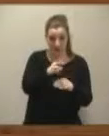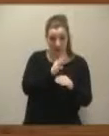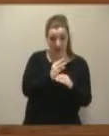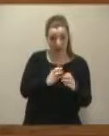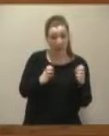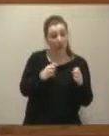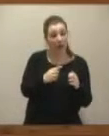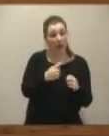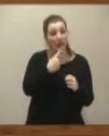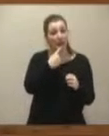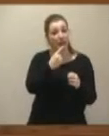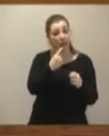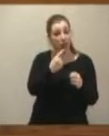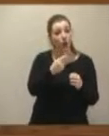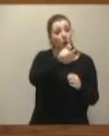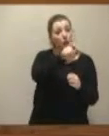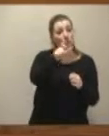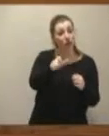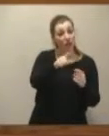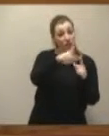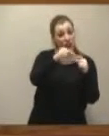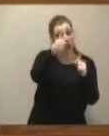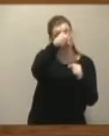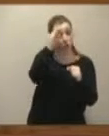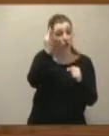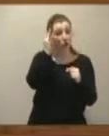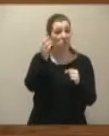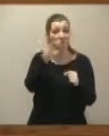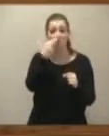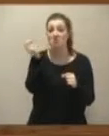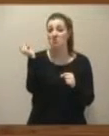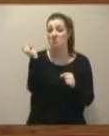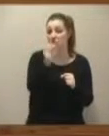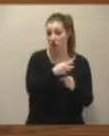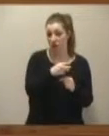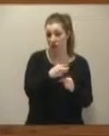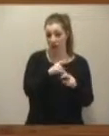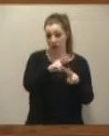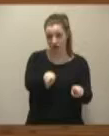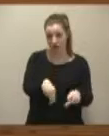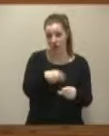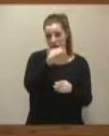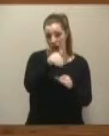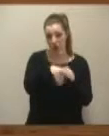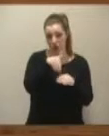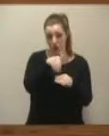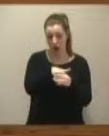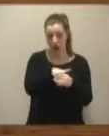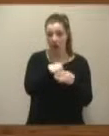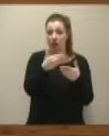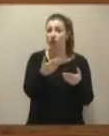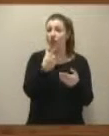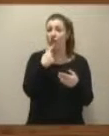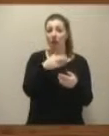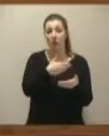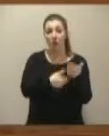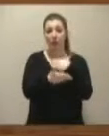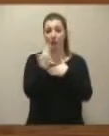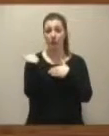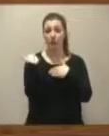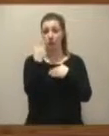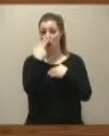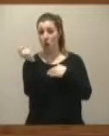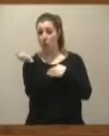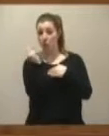declararon que a los asturianos les importaba un bledo la reforma electoral. Les importaba un bledo entonces